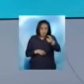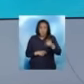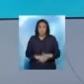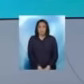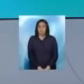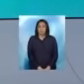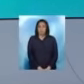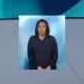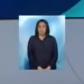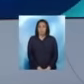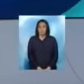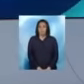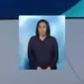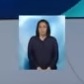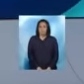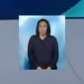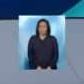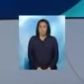Aarón.